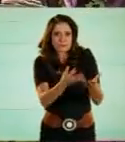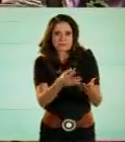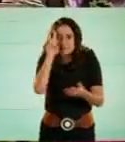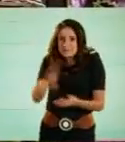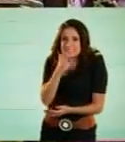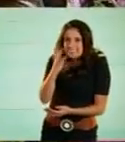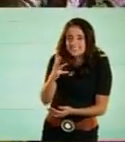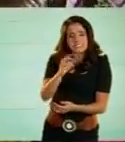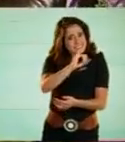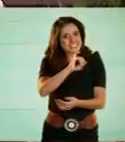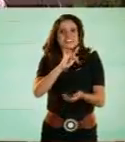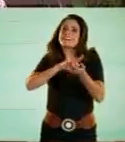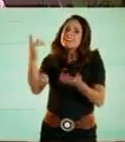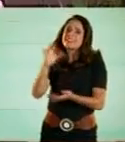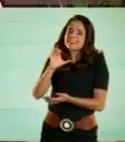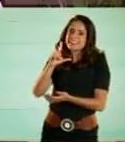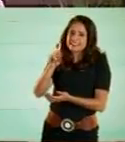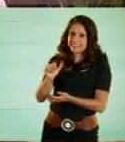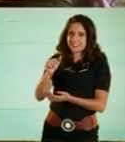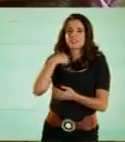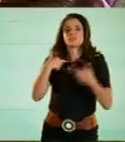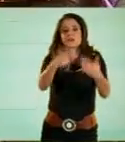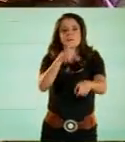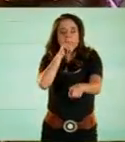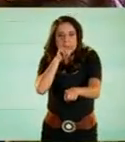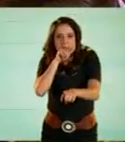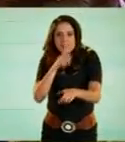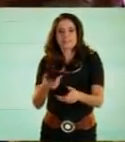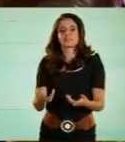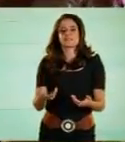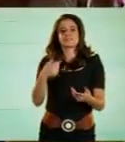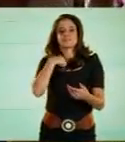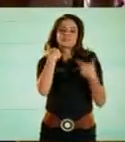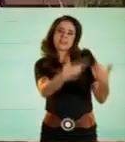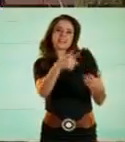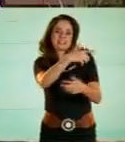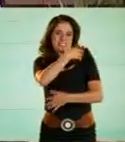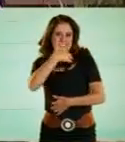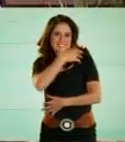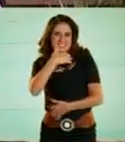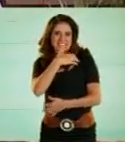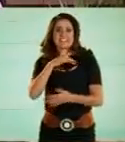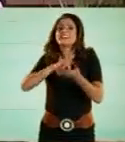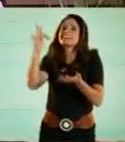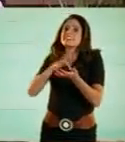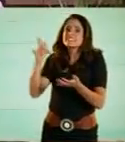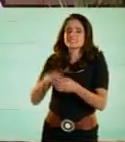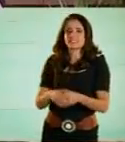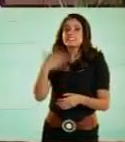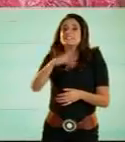serio? Gracias, Elda. A ti te regalo el pájaro y a ti el chango. De